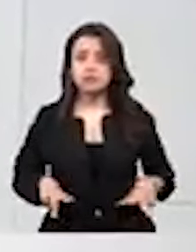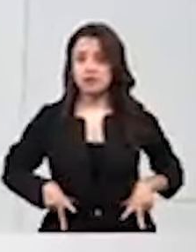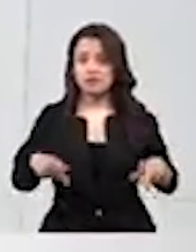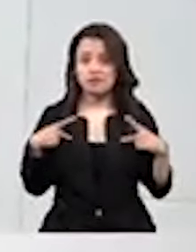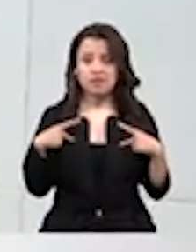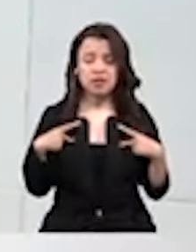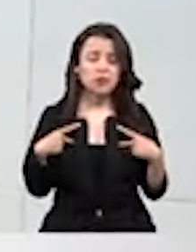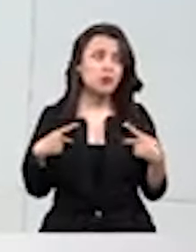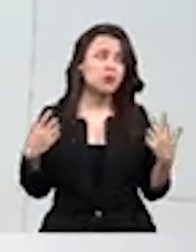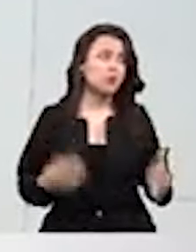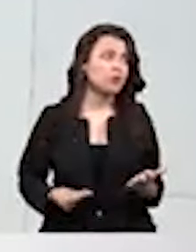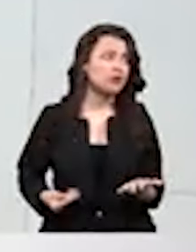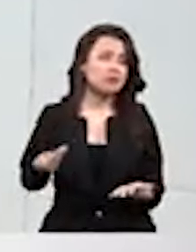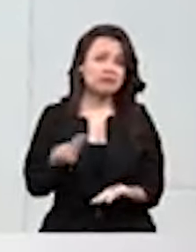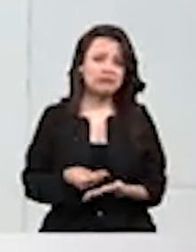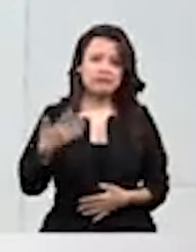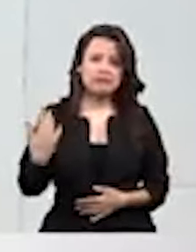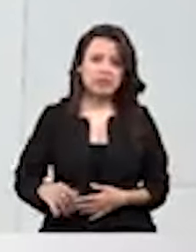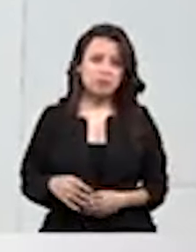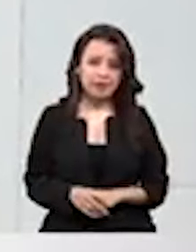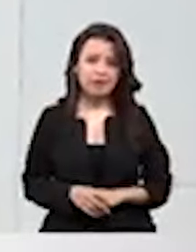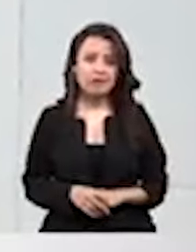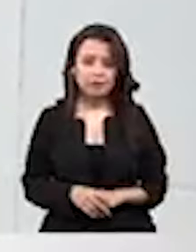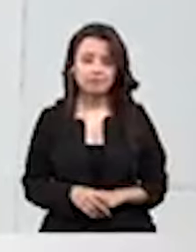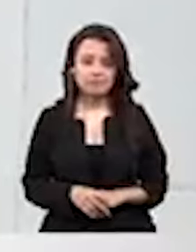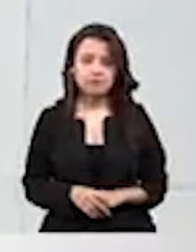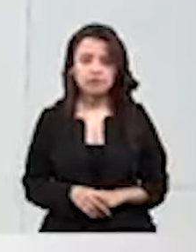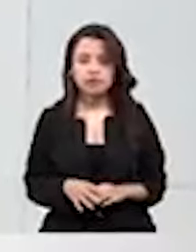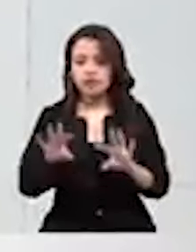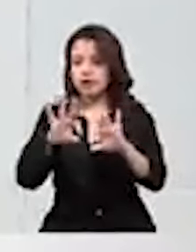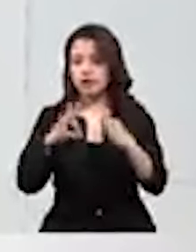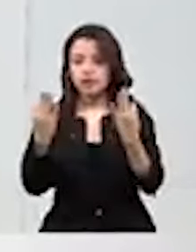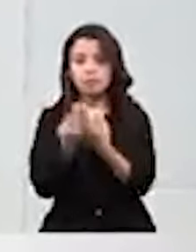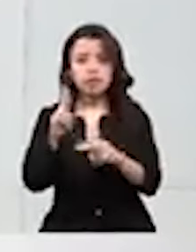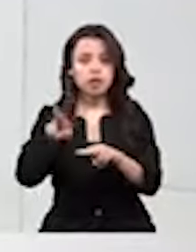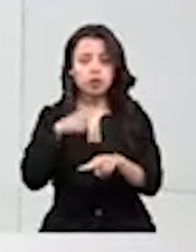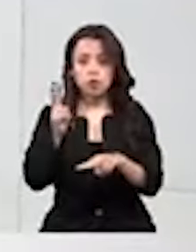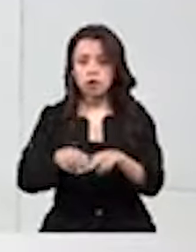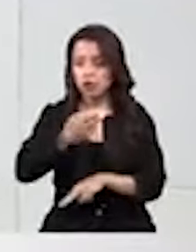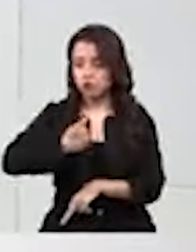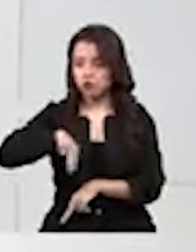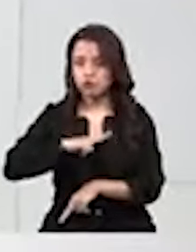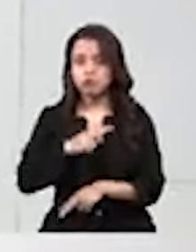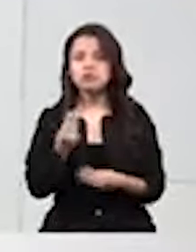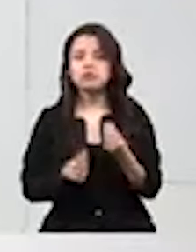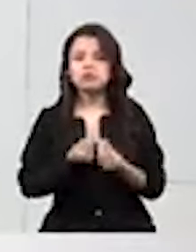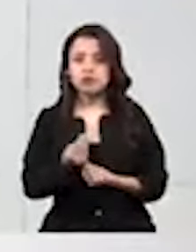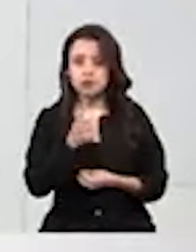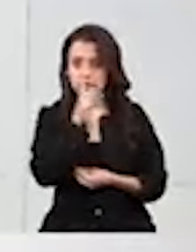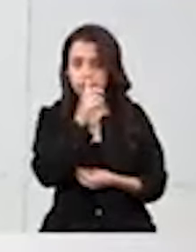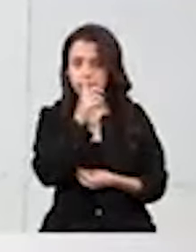alto y ahora digamos que la familia del común tenemos que hacer un estimado